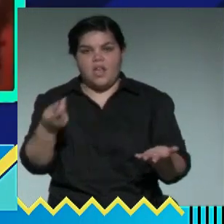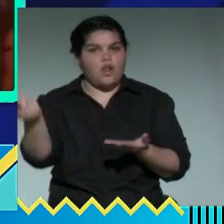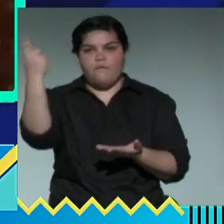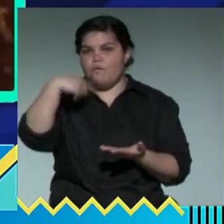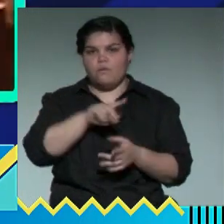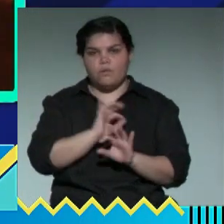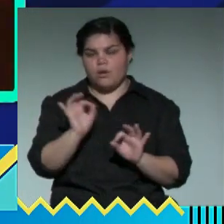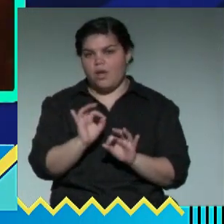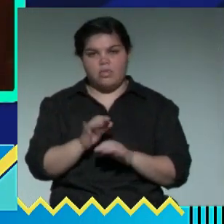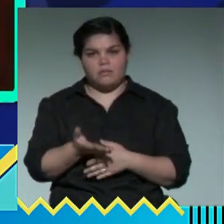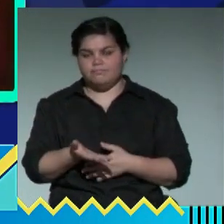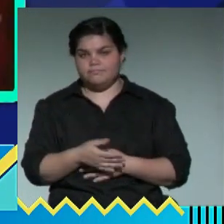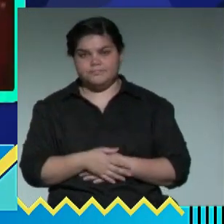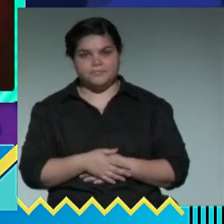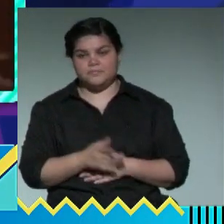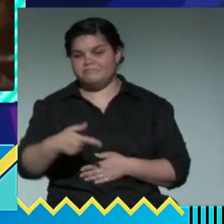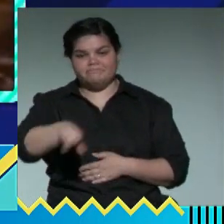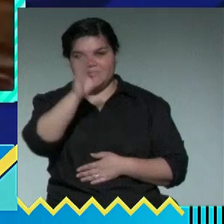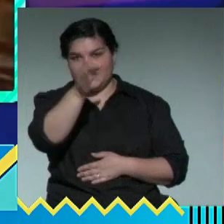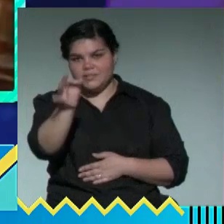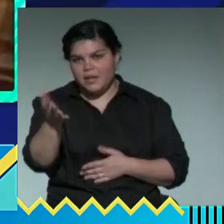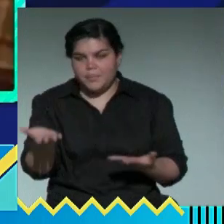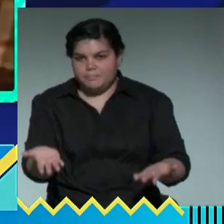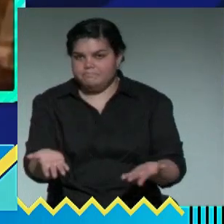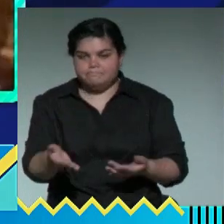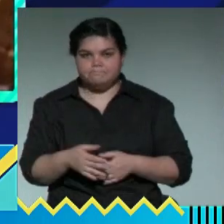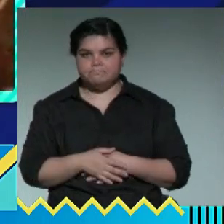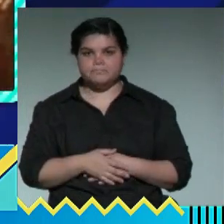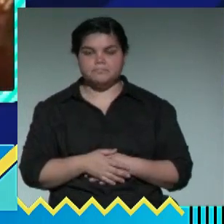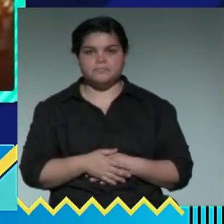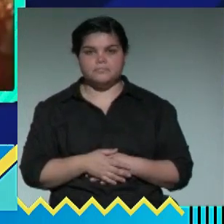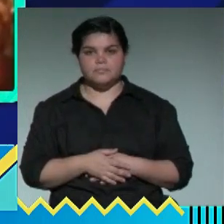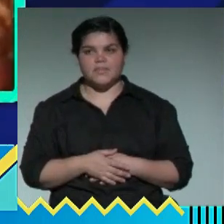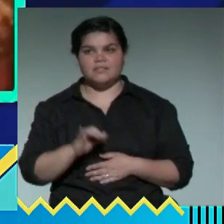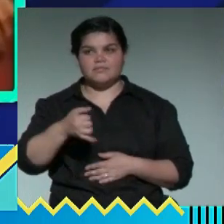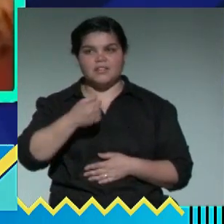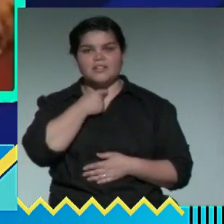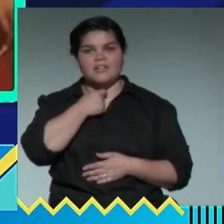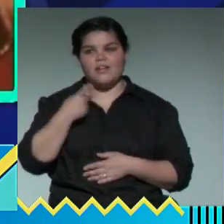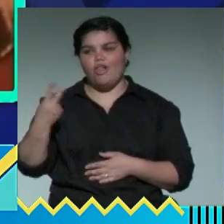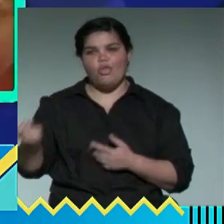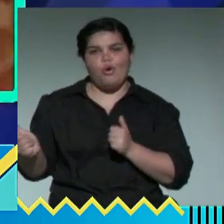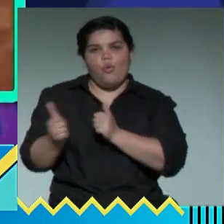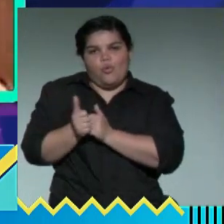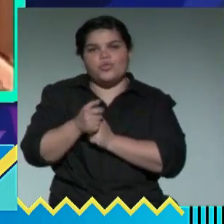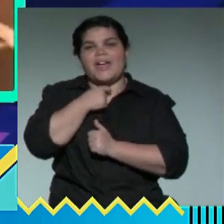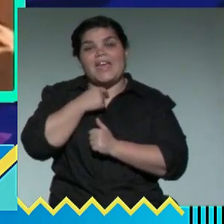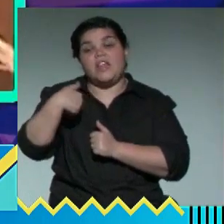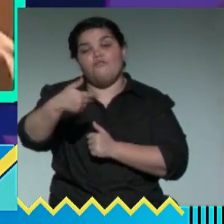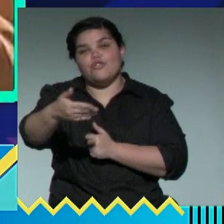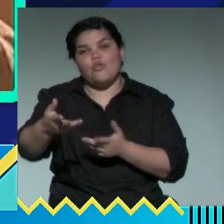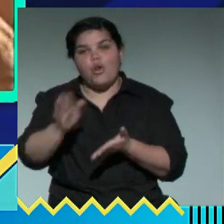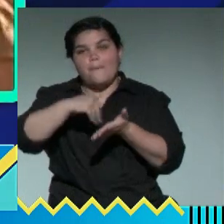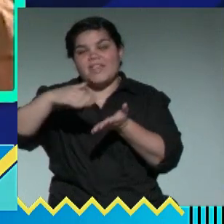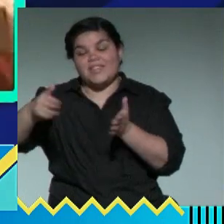no vino, bueno, como saben, todo lo que pasó, pero... eso sí, vamos a hacer juntos. Era algo que habíamos dicho de